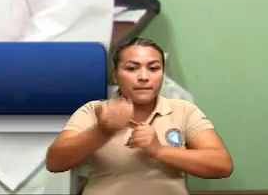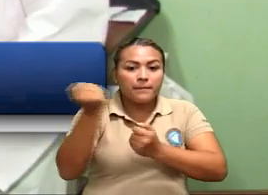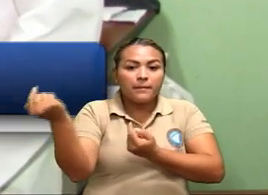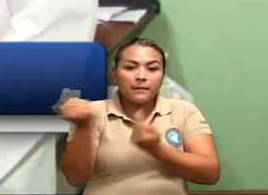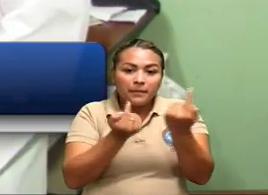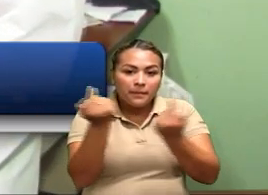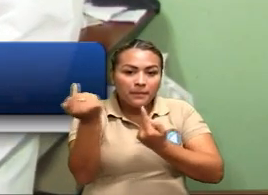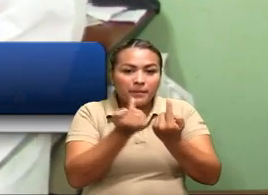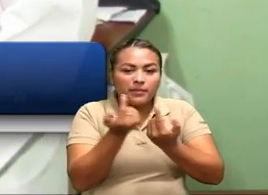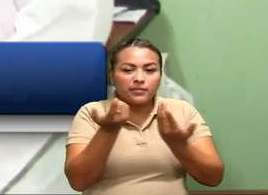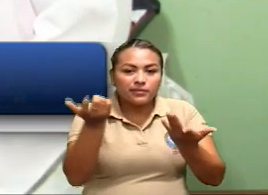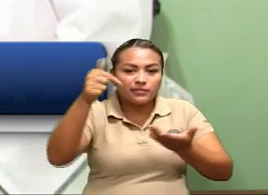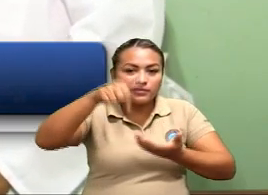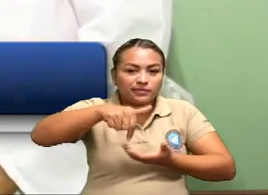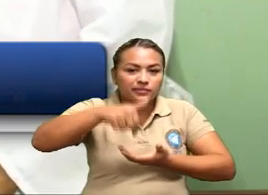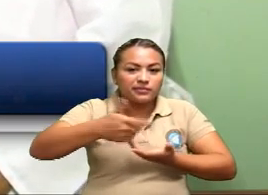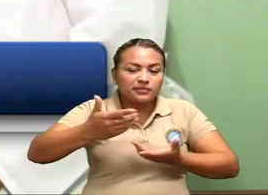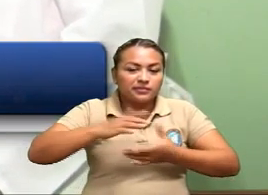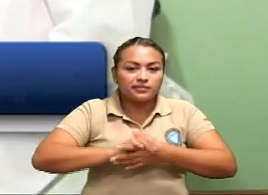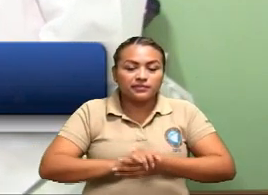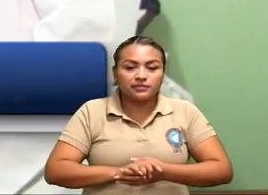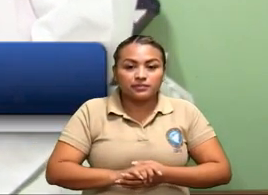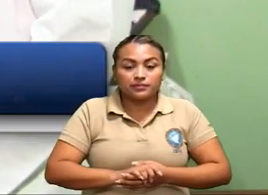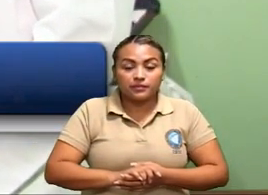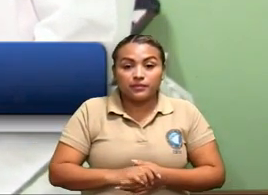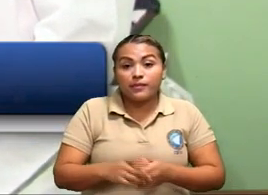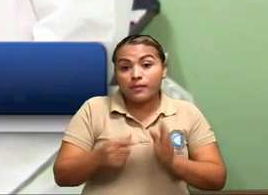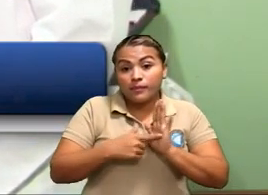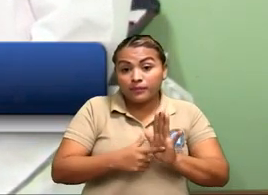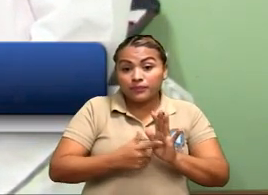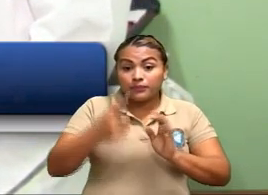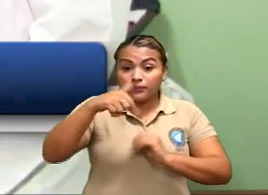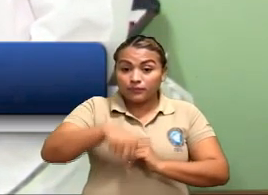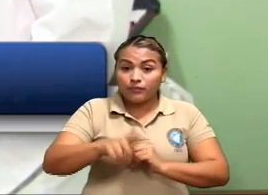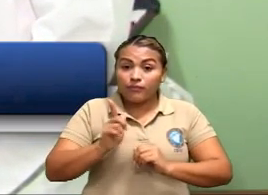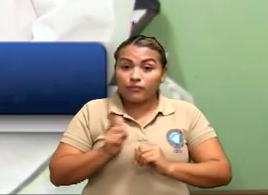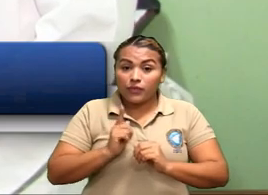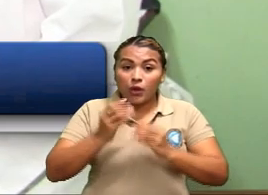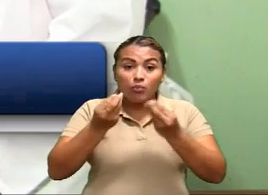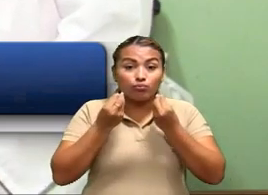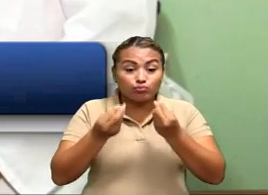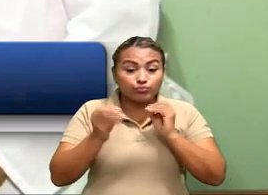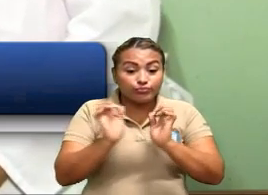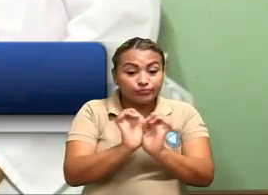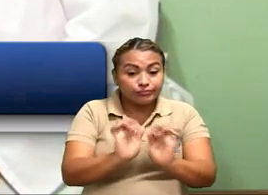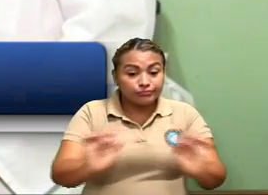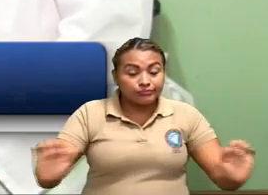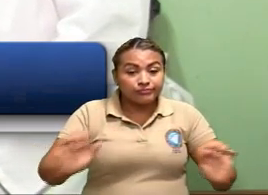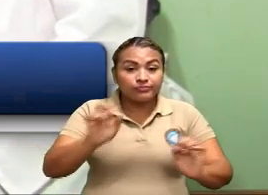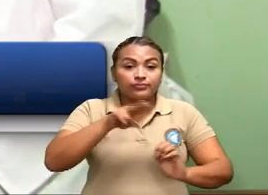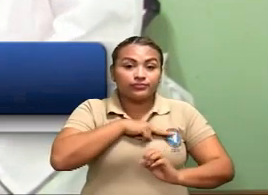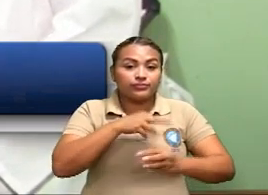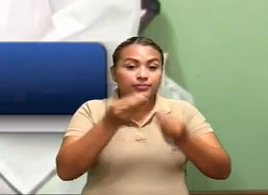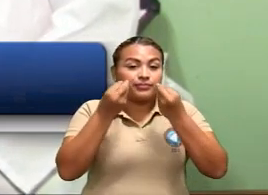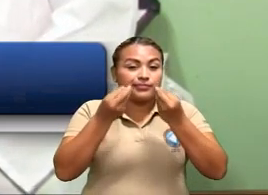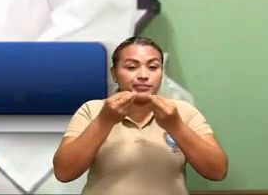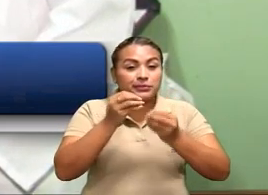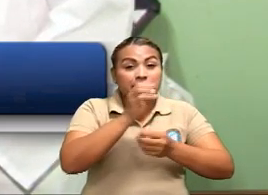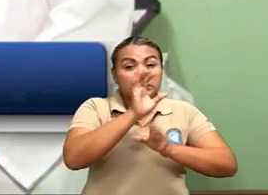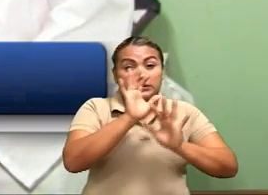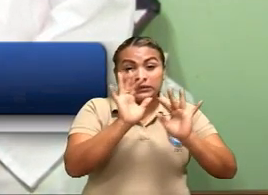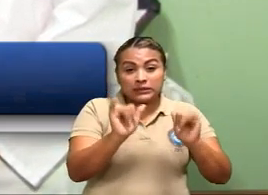la obesidad, ¿verdad? Ahorita tenemos bastantes niños obesos. Hay niños de 11